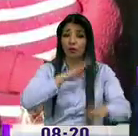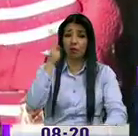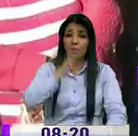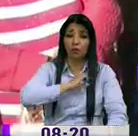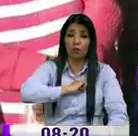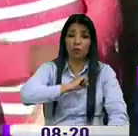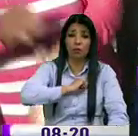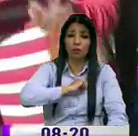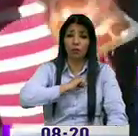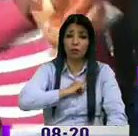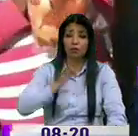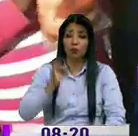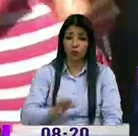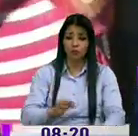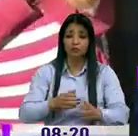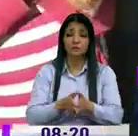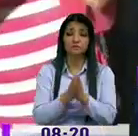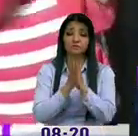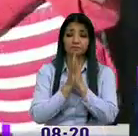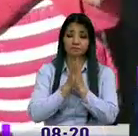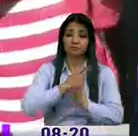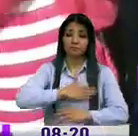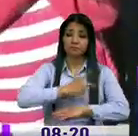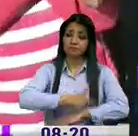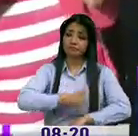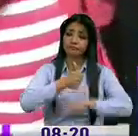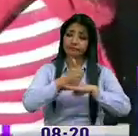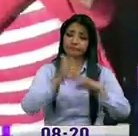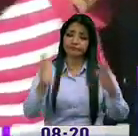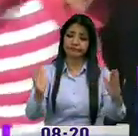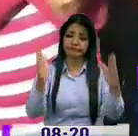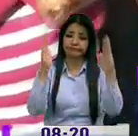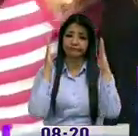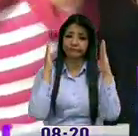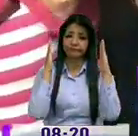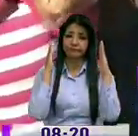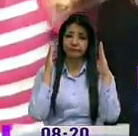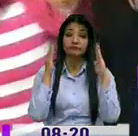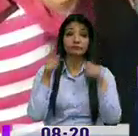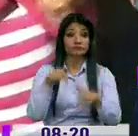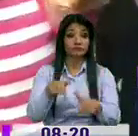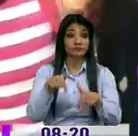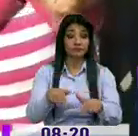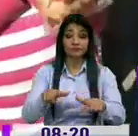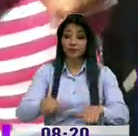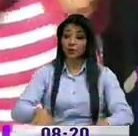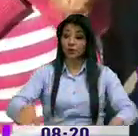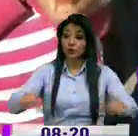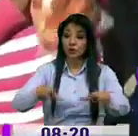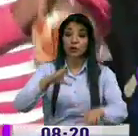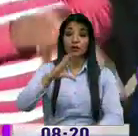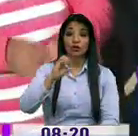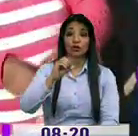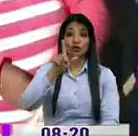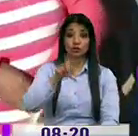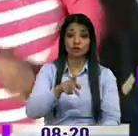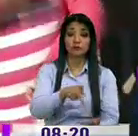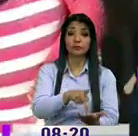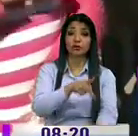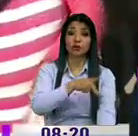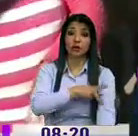insoportable. Nosotros hacemos un llamado de atención a las autoridades para que se incluya a este sector La Cocha en este programa